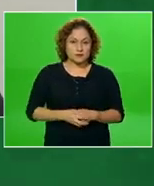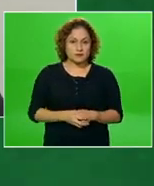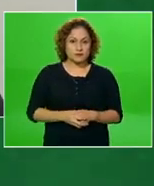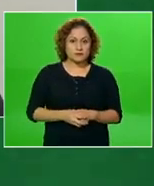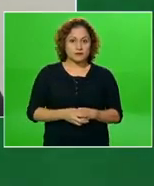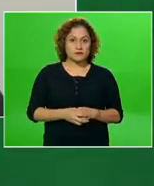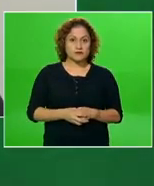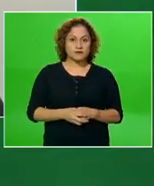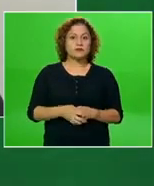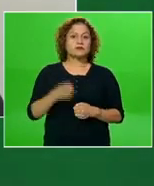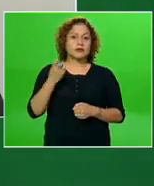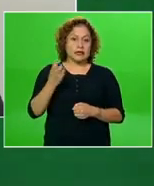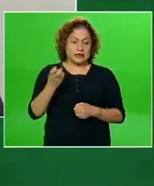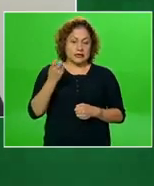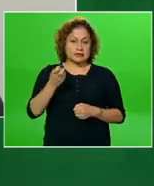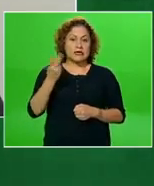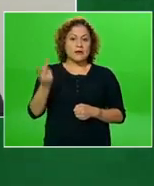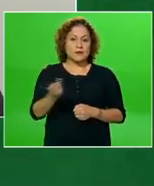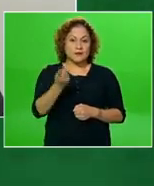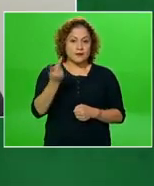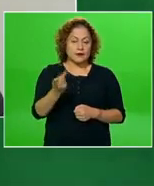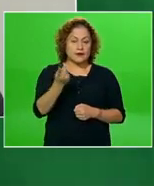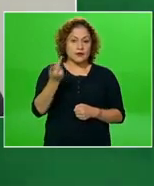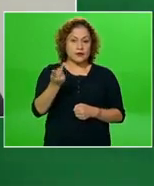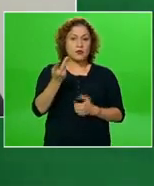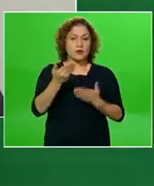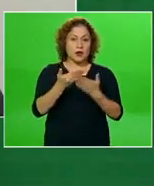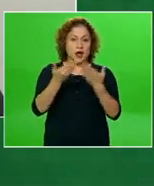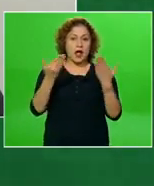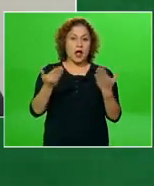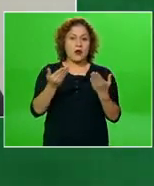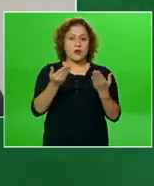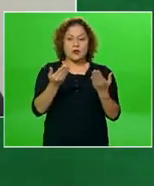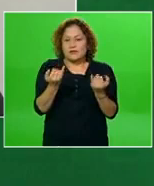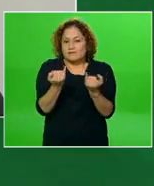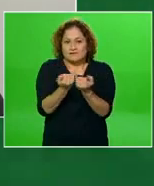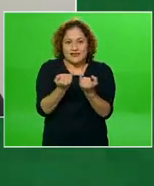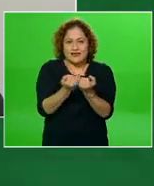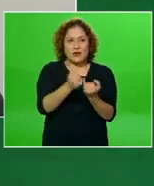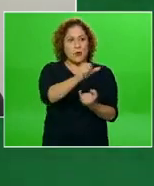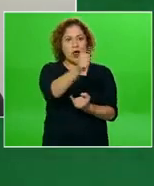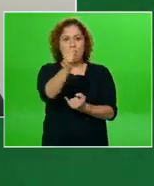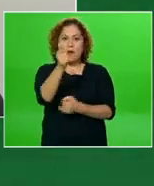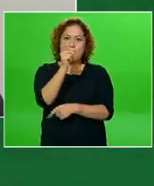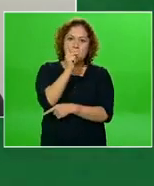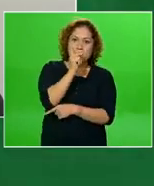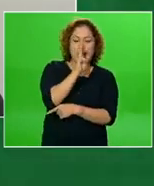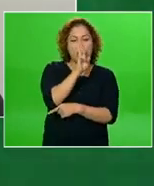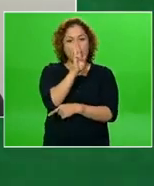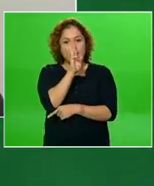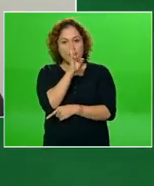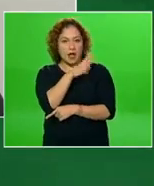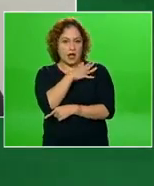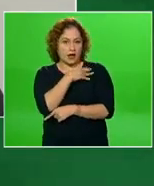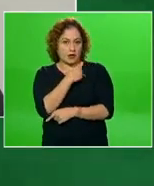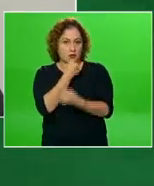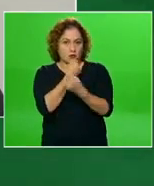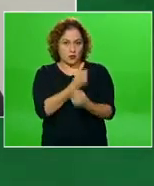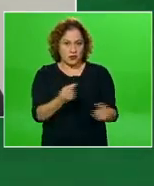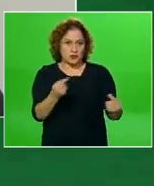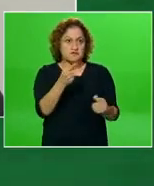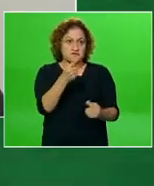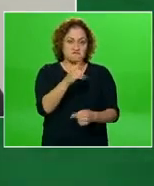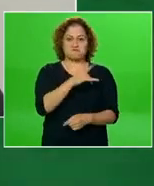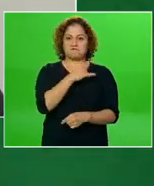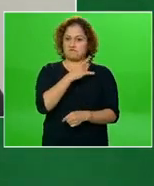estar en este momento en este momento haciéndose la pues todos los padres todas las madres de familia que